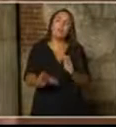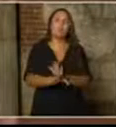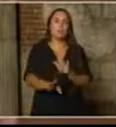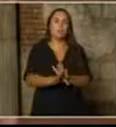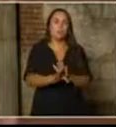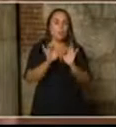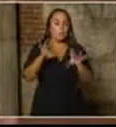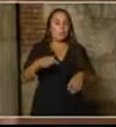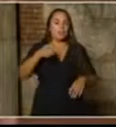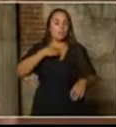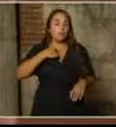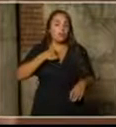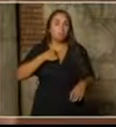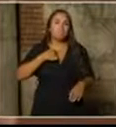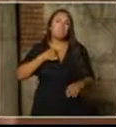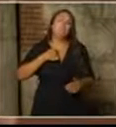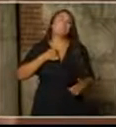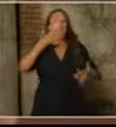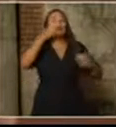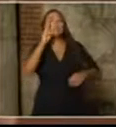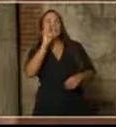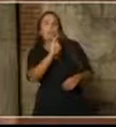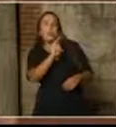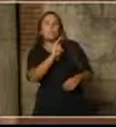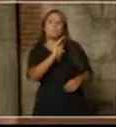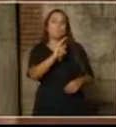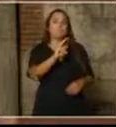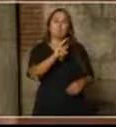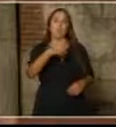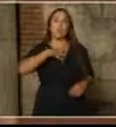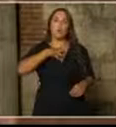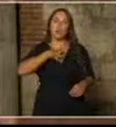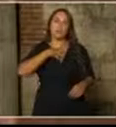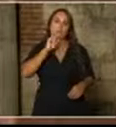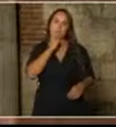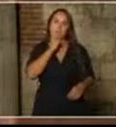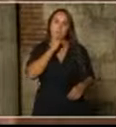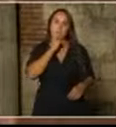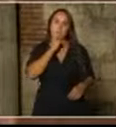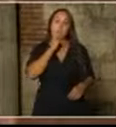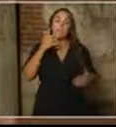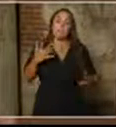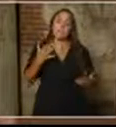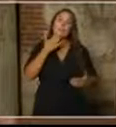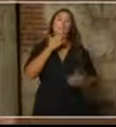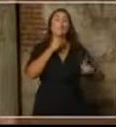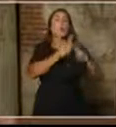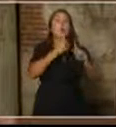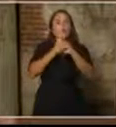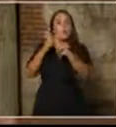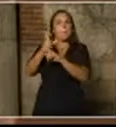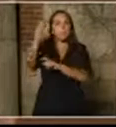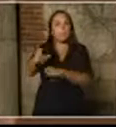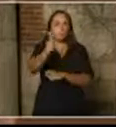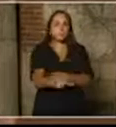a ser incapaz de soportar la injusticia y particularmente la injusticia que se comete contra aquellas personas que